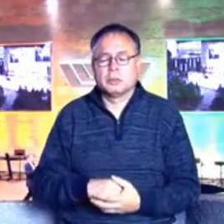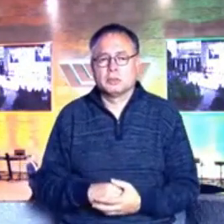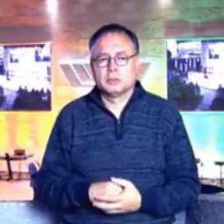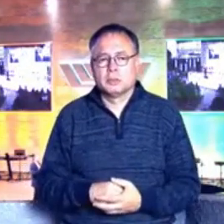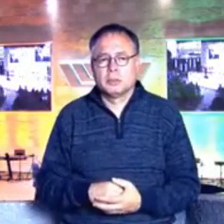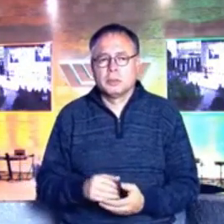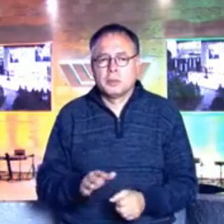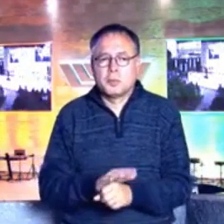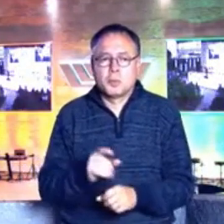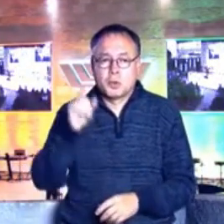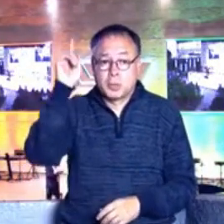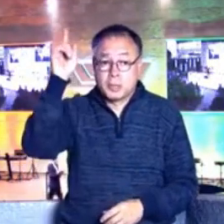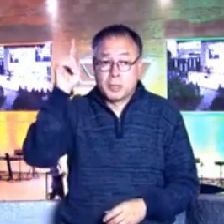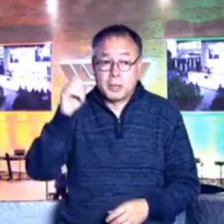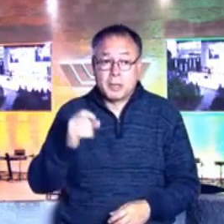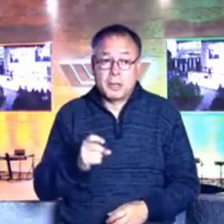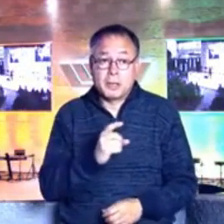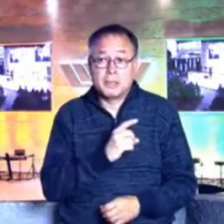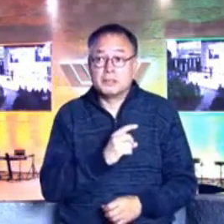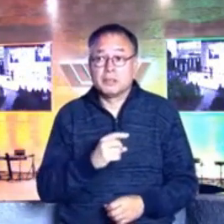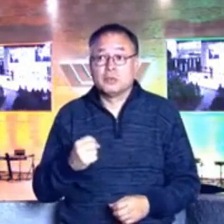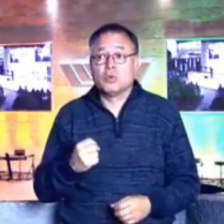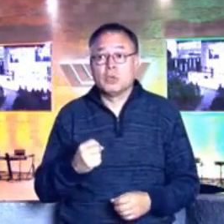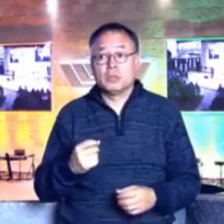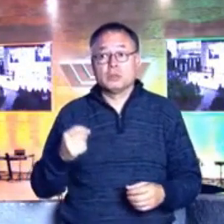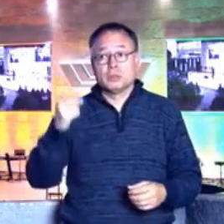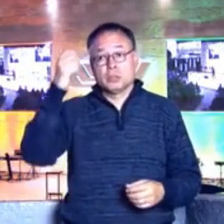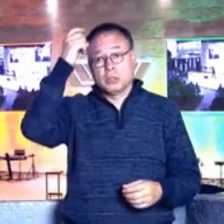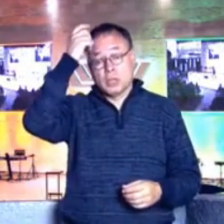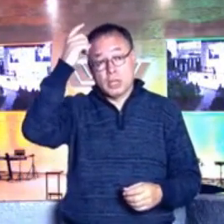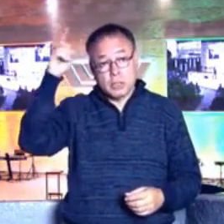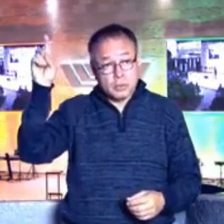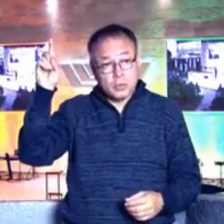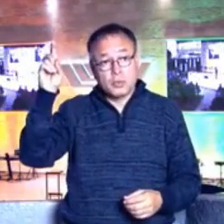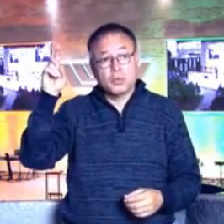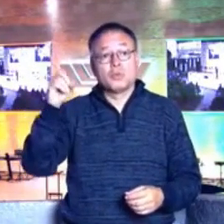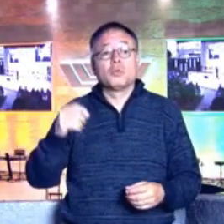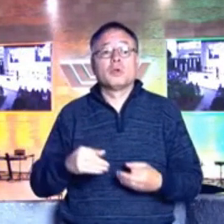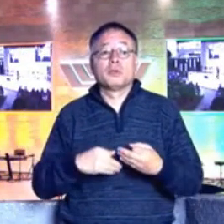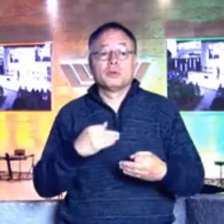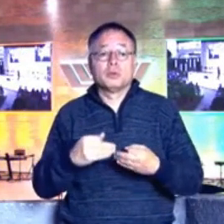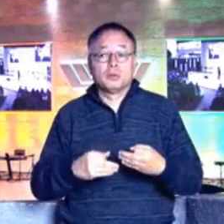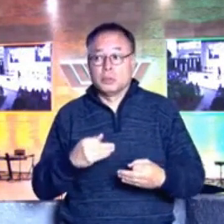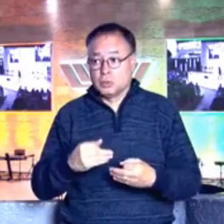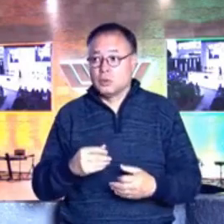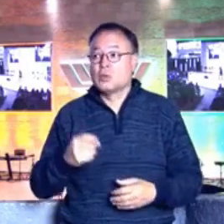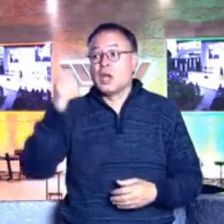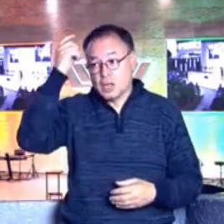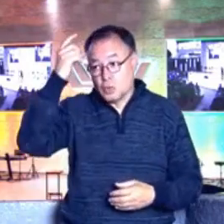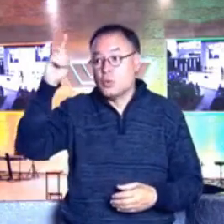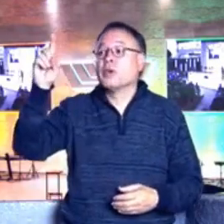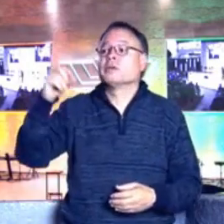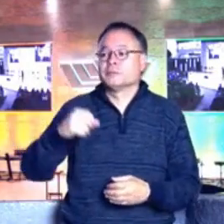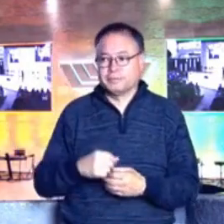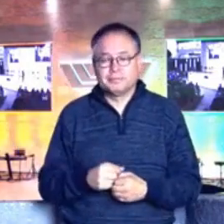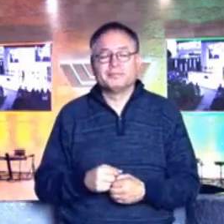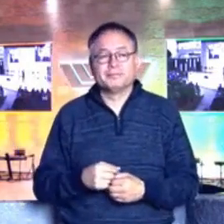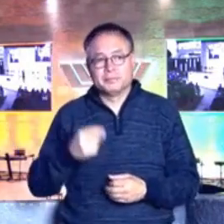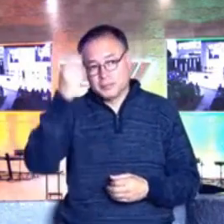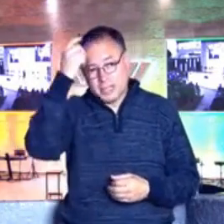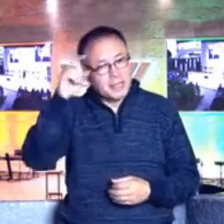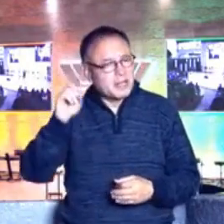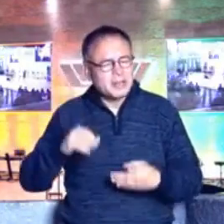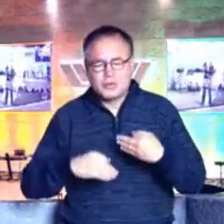dueño del oro y la plata porque Dios es el el dueño del mundo y de su plenitud y Porque además el nombre de Dios cuál